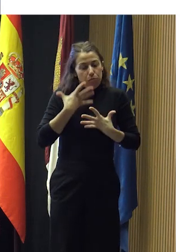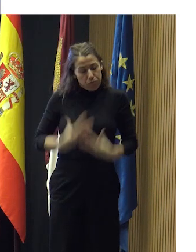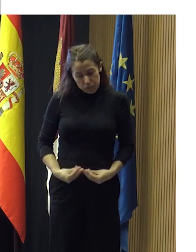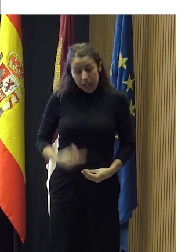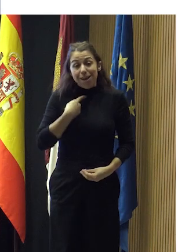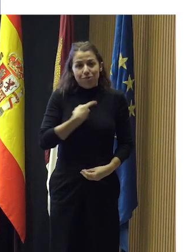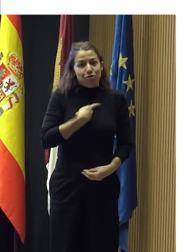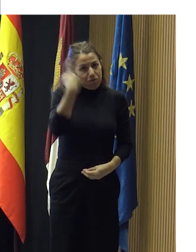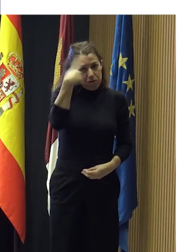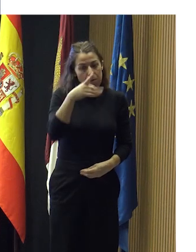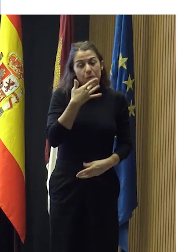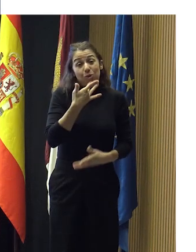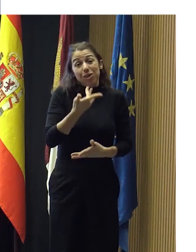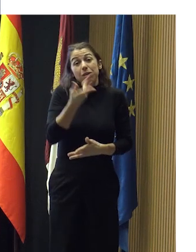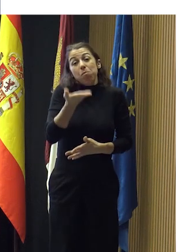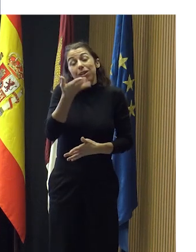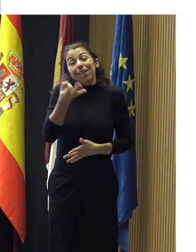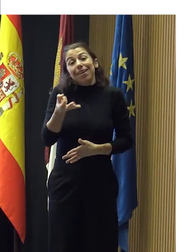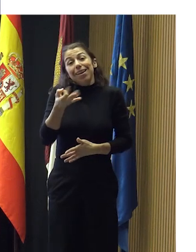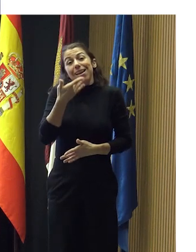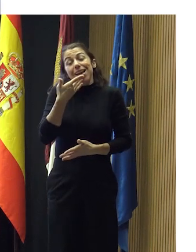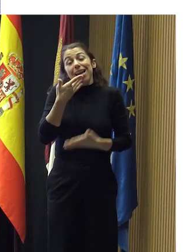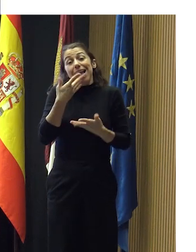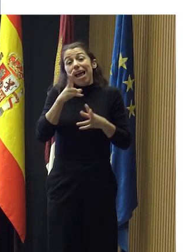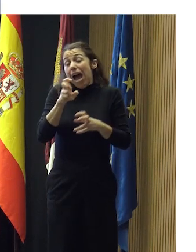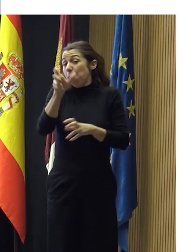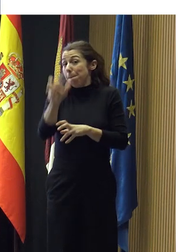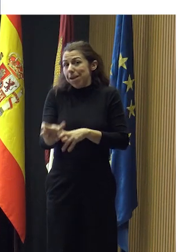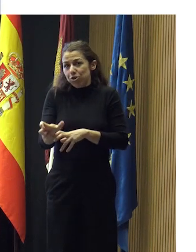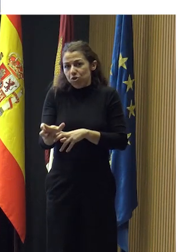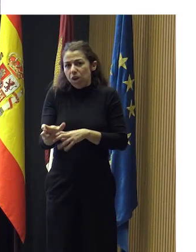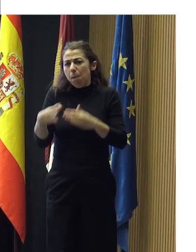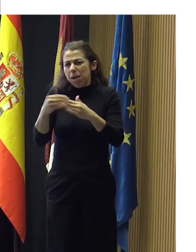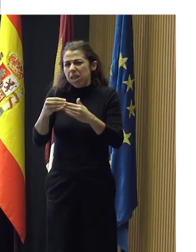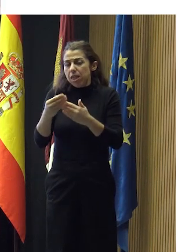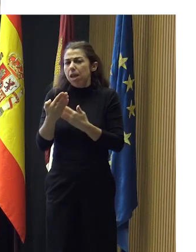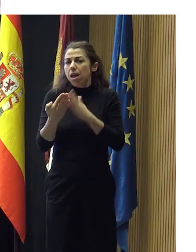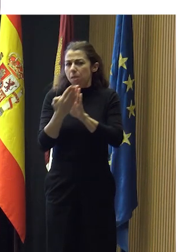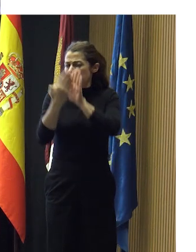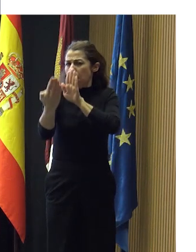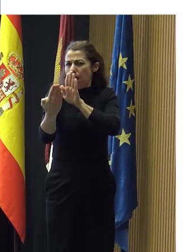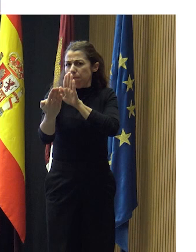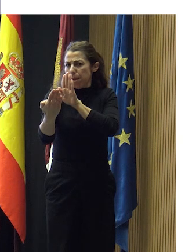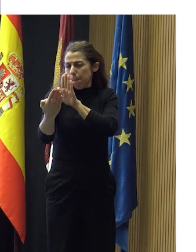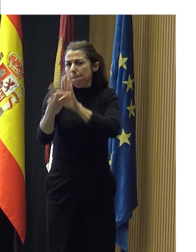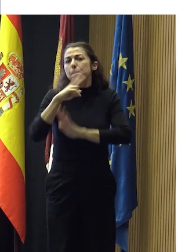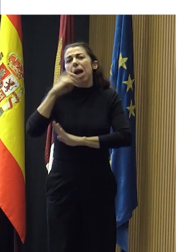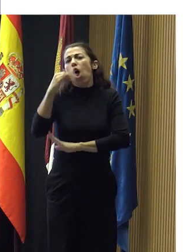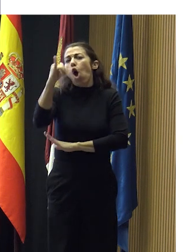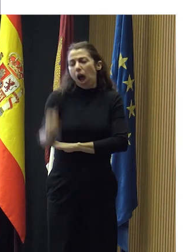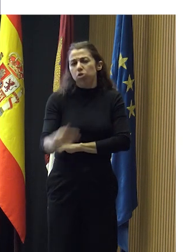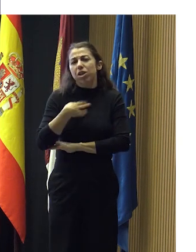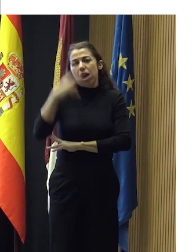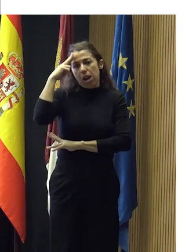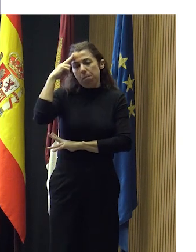sí que lo sabemos. Entonces es necesario que se valore al paciente que tenemos delante. Para eso tenemos que respetar